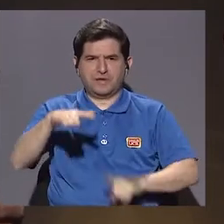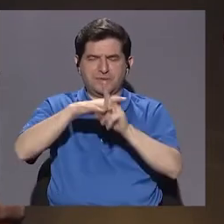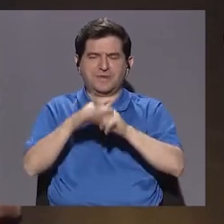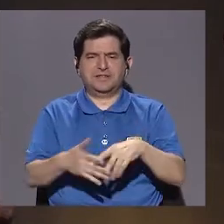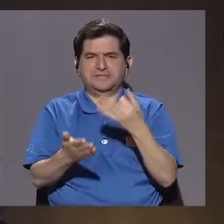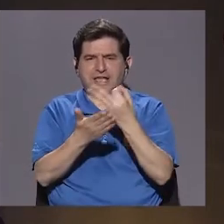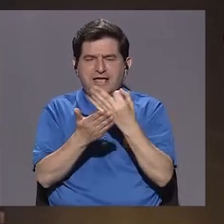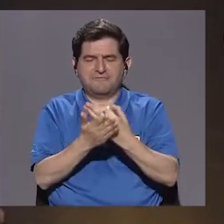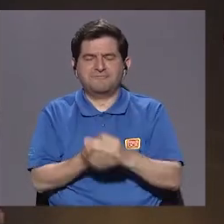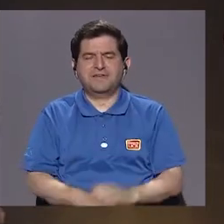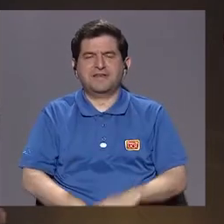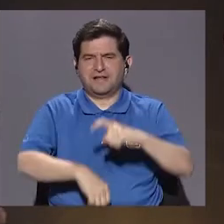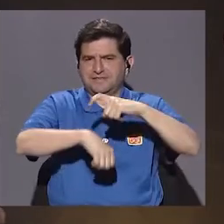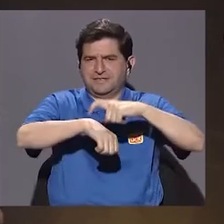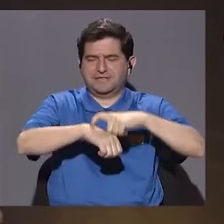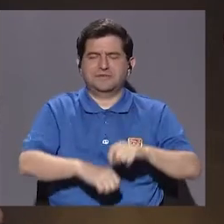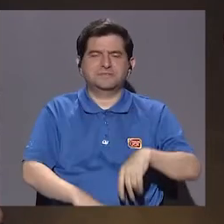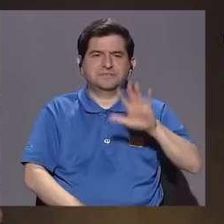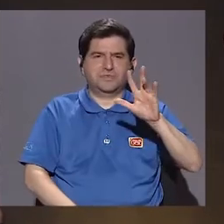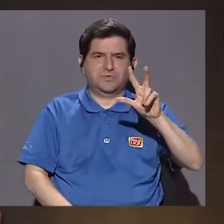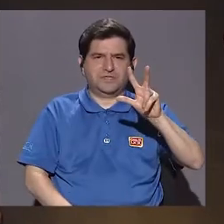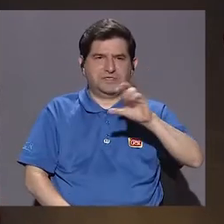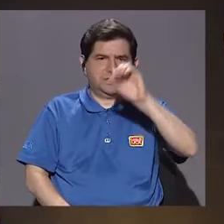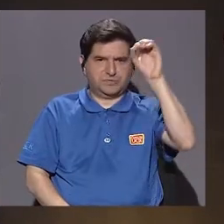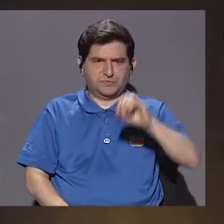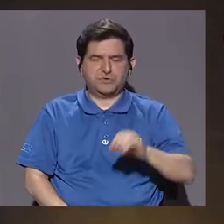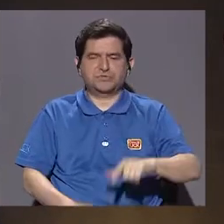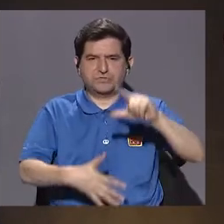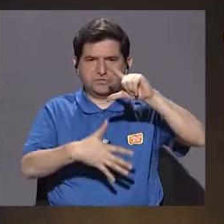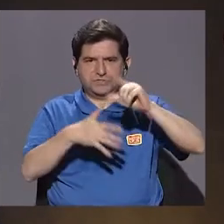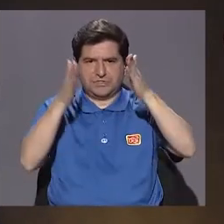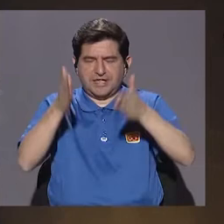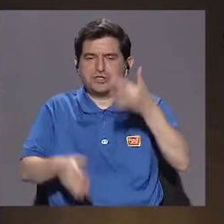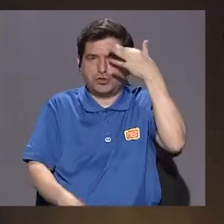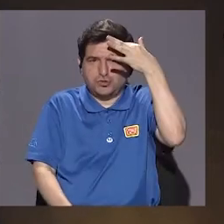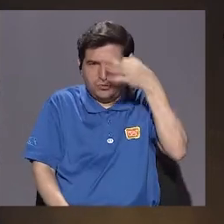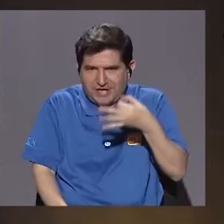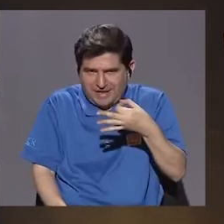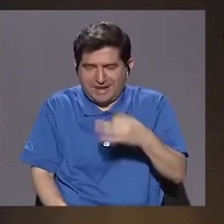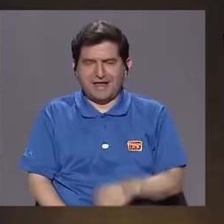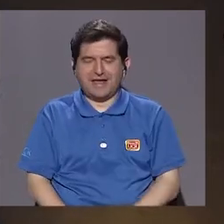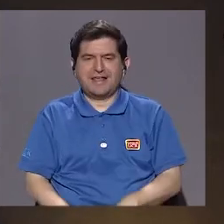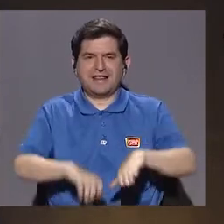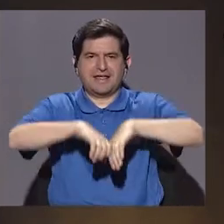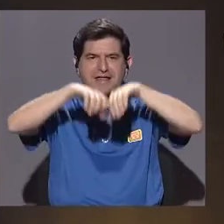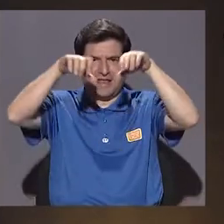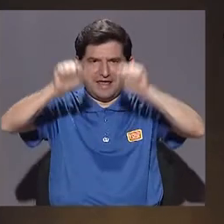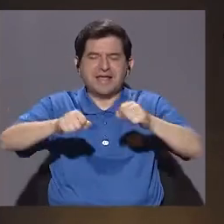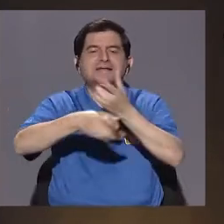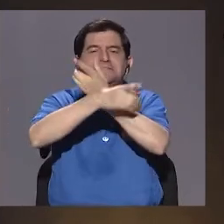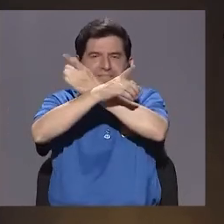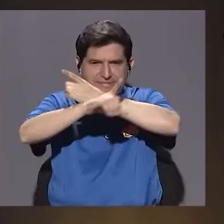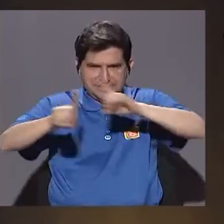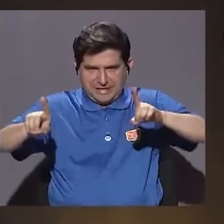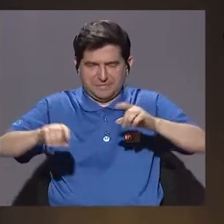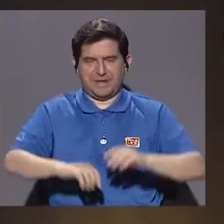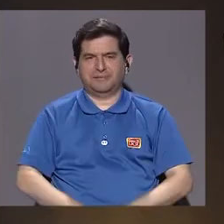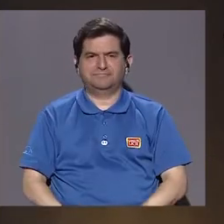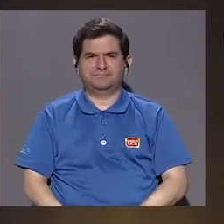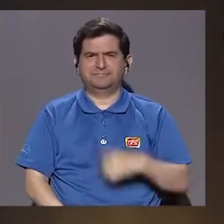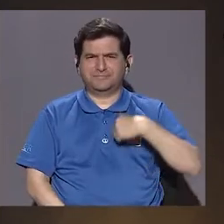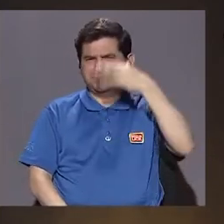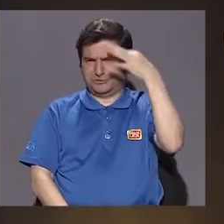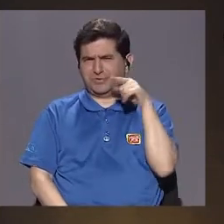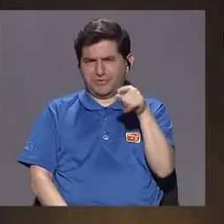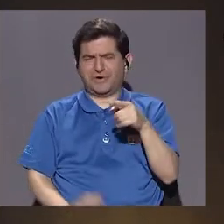dice que el 53 por ciento de los latinoamericanos creen en el sistema democrático yo